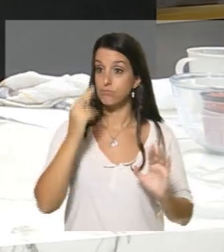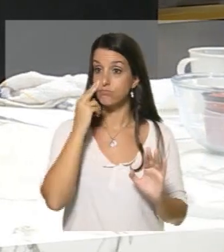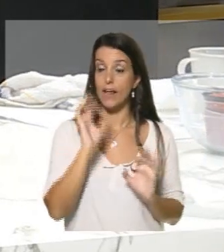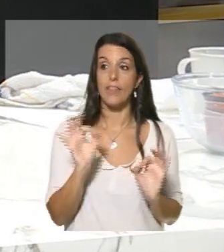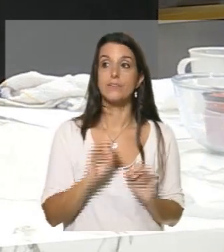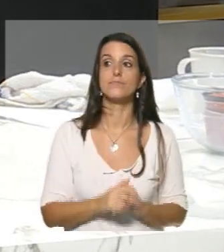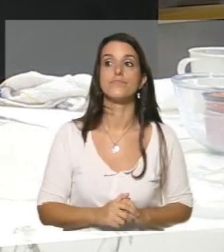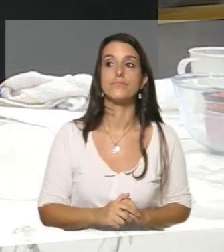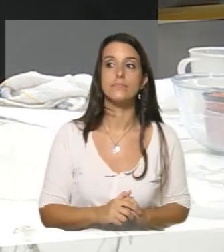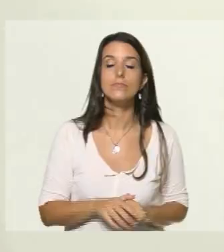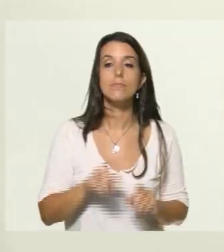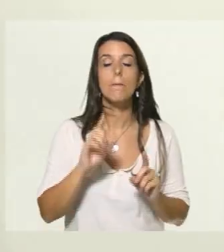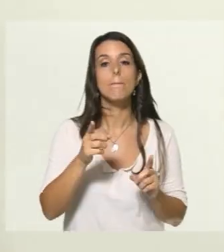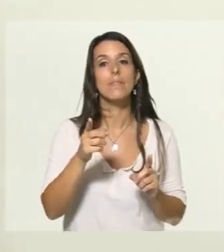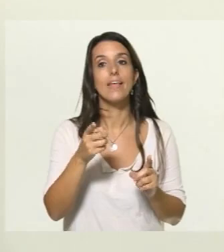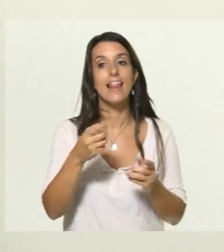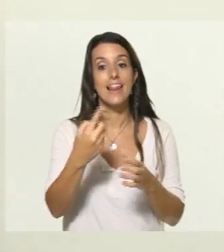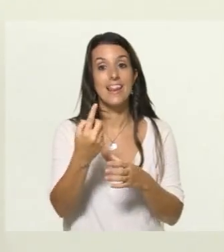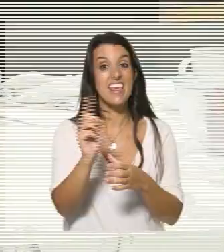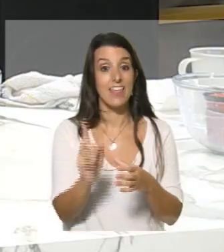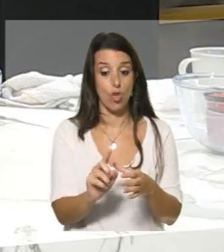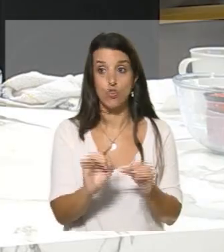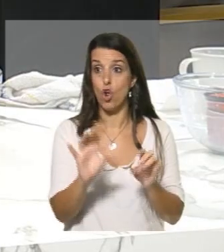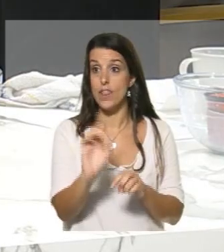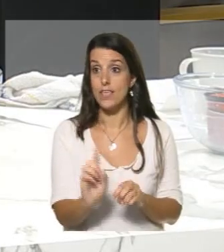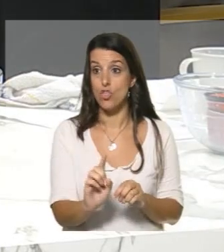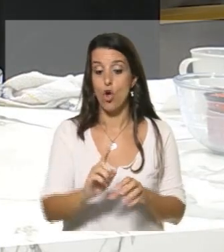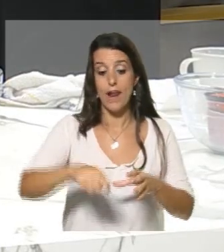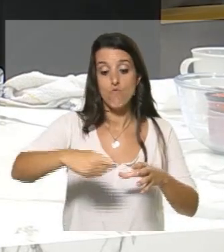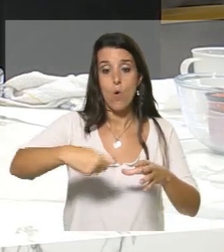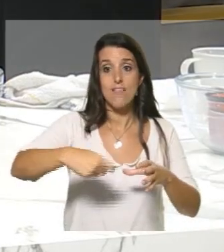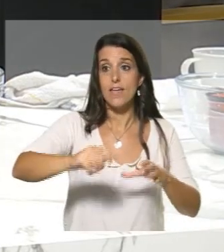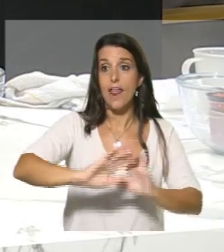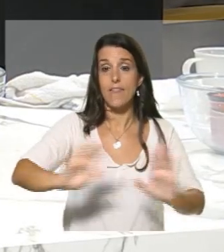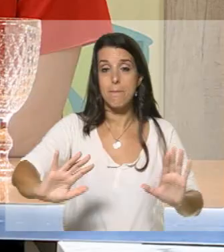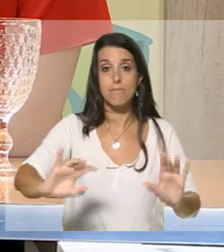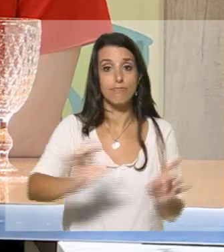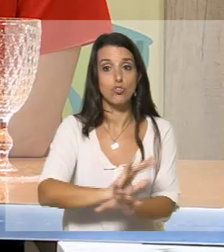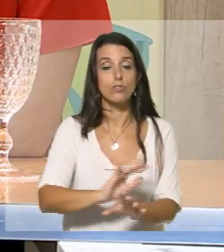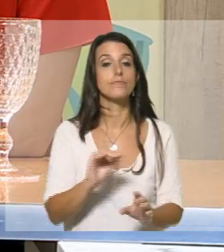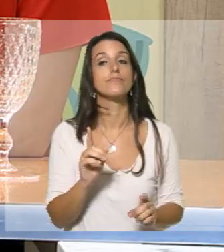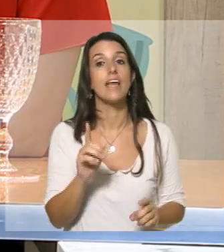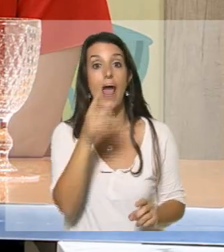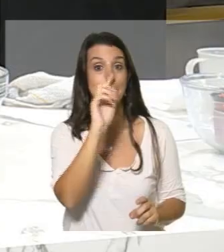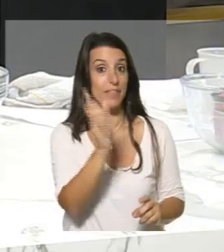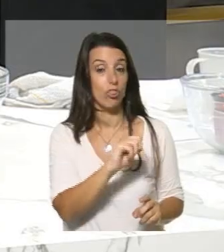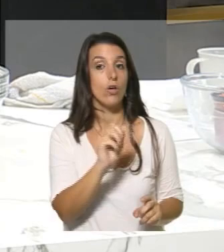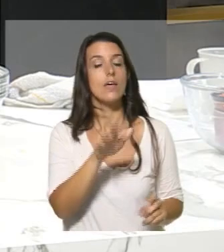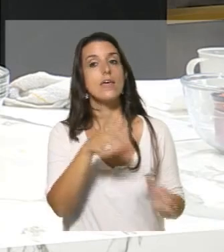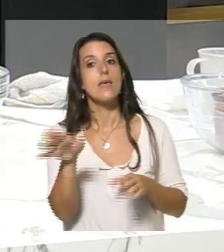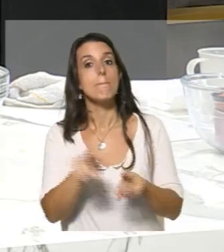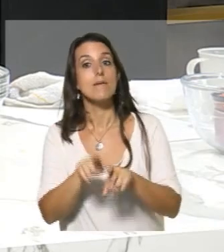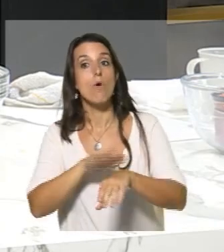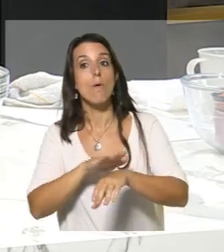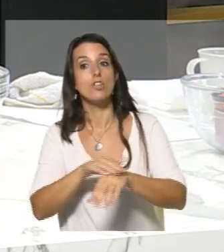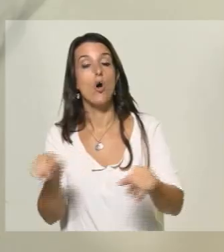masa. ¿Vieron? Masa líquida que solamente mezclamos, revolvimos un poquito y listo, y ya está. Rapidísimo. En paralelo estoy